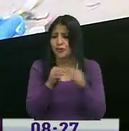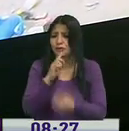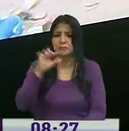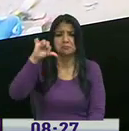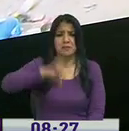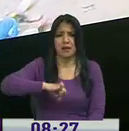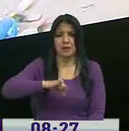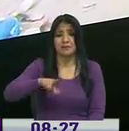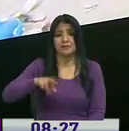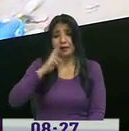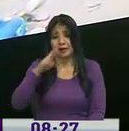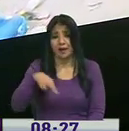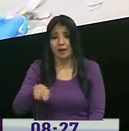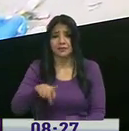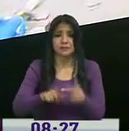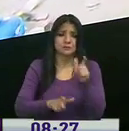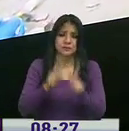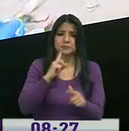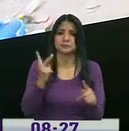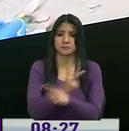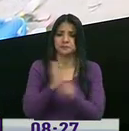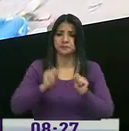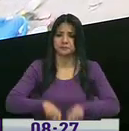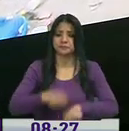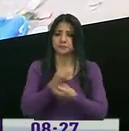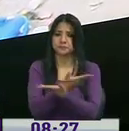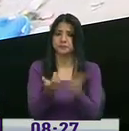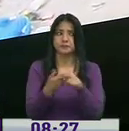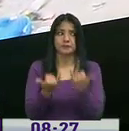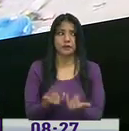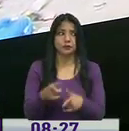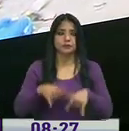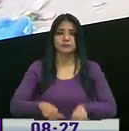es roedores y delincuentes. Esa es la información. Ustedes continúan con más, Roberto.